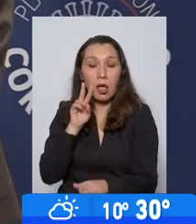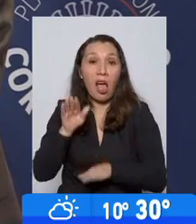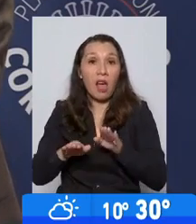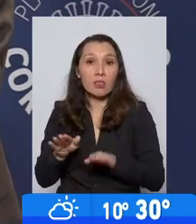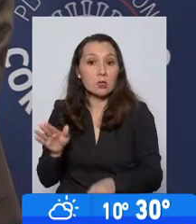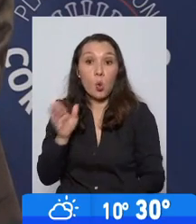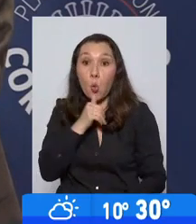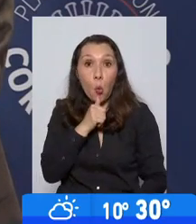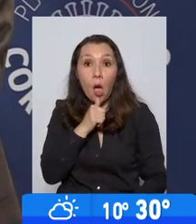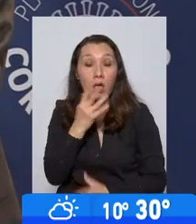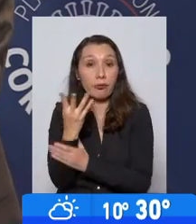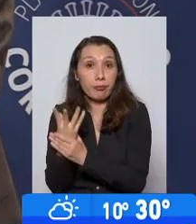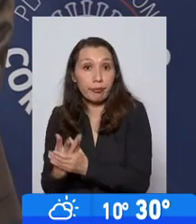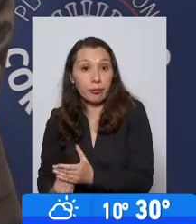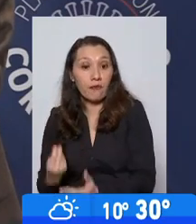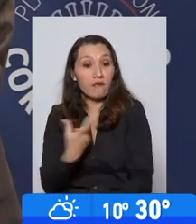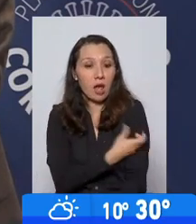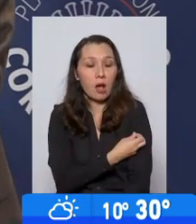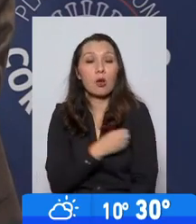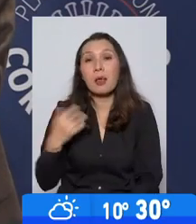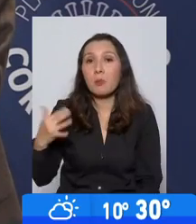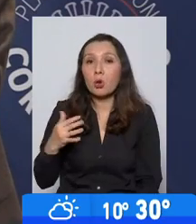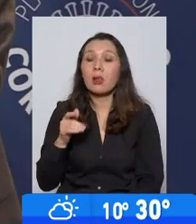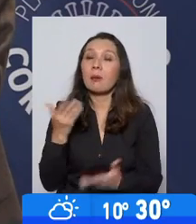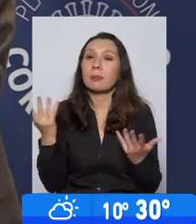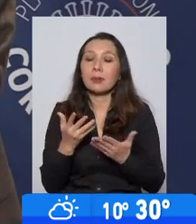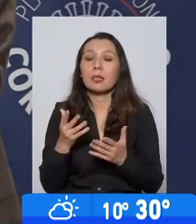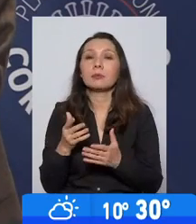repente no tienen vacuna, efectivamente lo importante es que